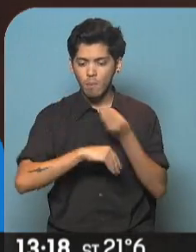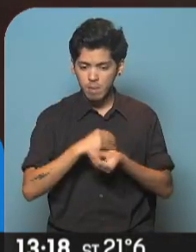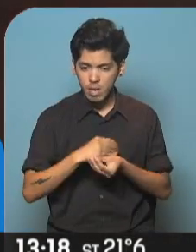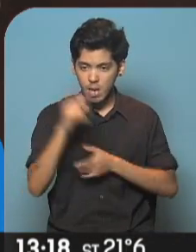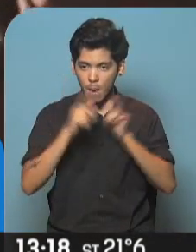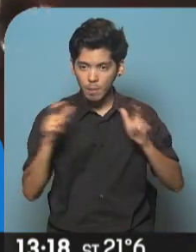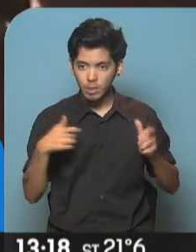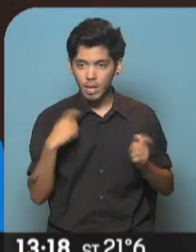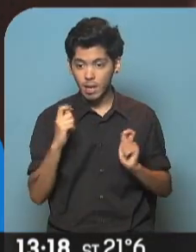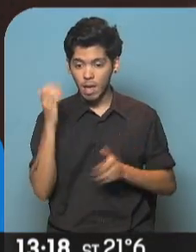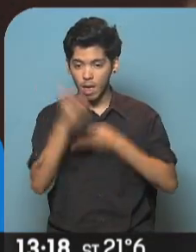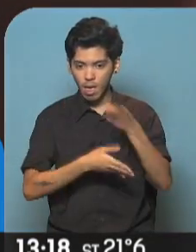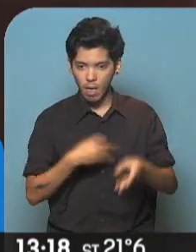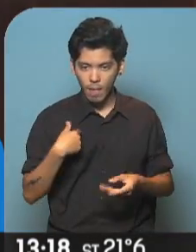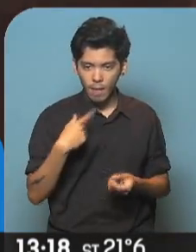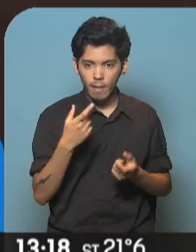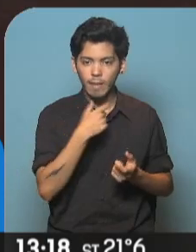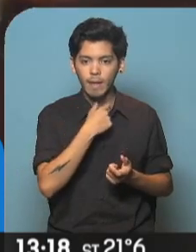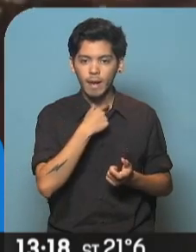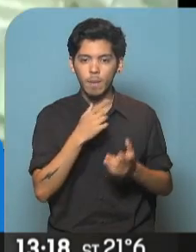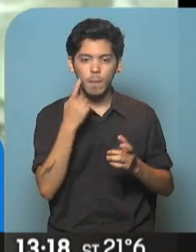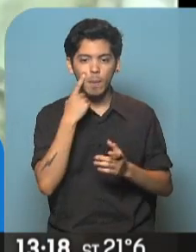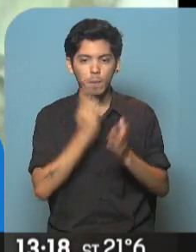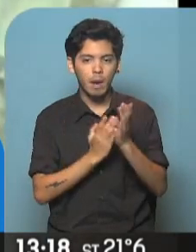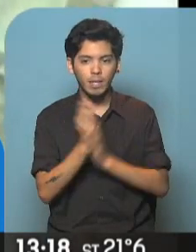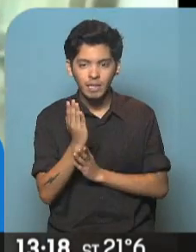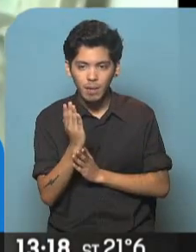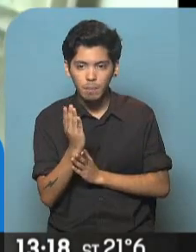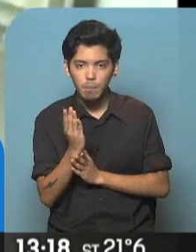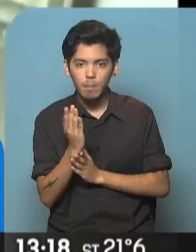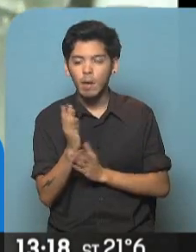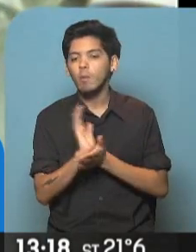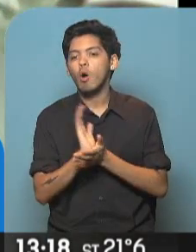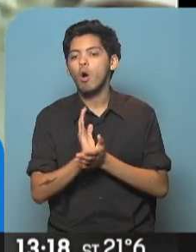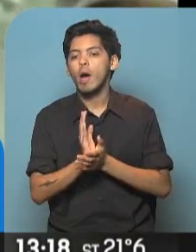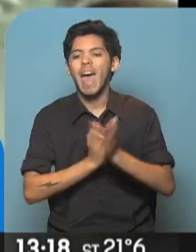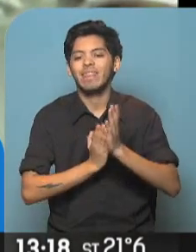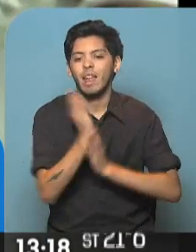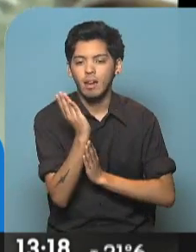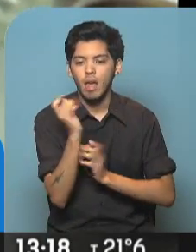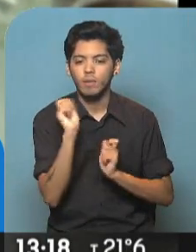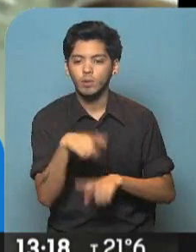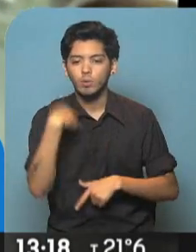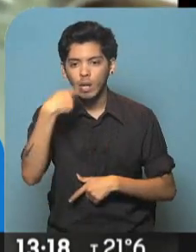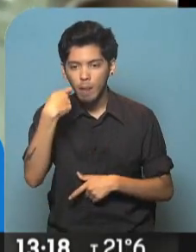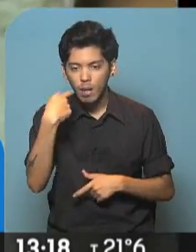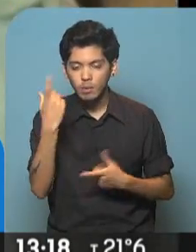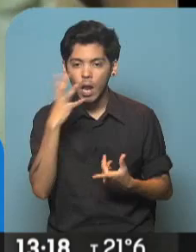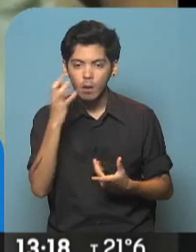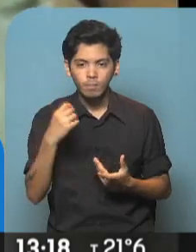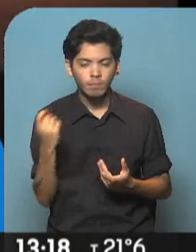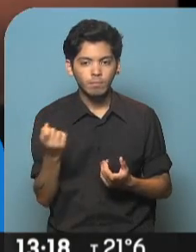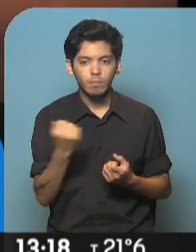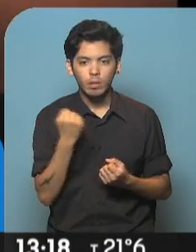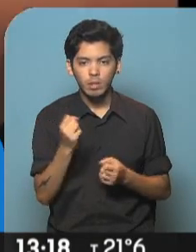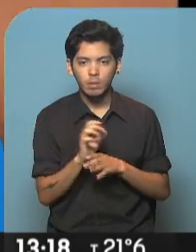que se acercan y buscan la eternidad de sus mascotas. Bueno, es una observación muy particular de estos personajes que de